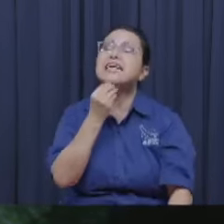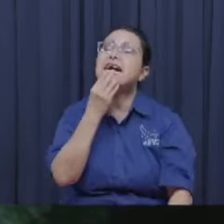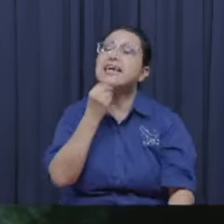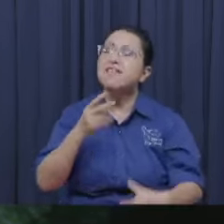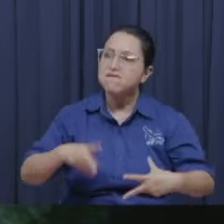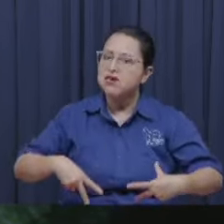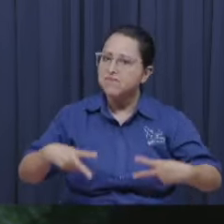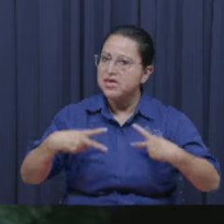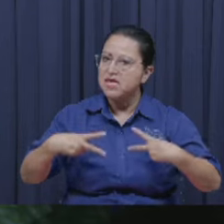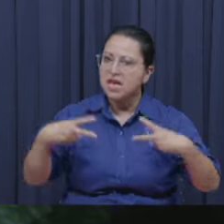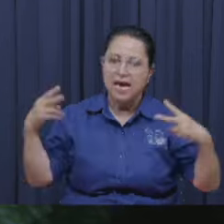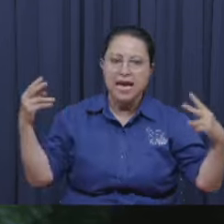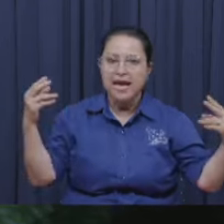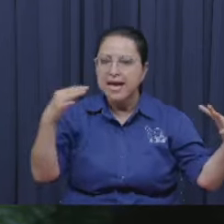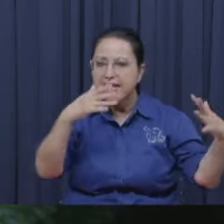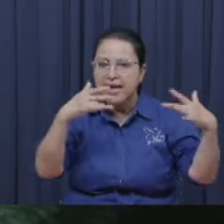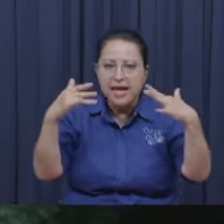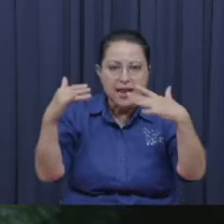vivir.